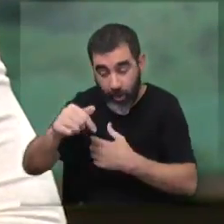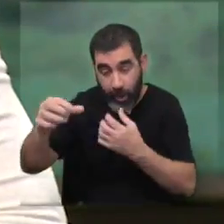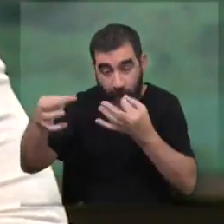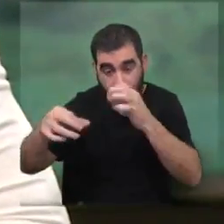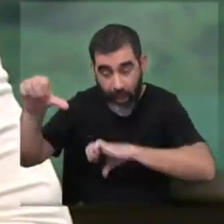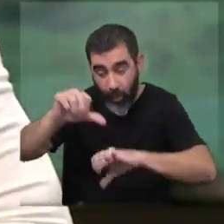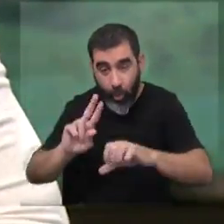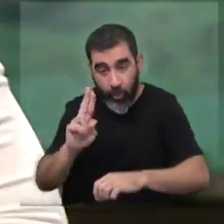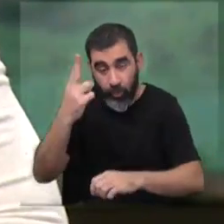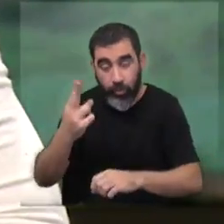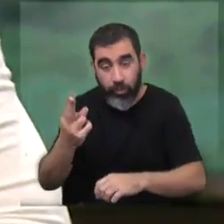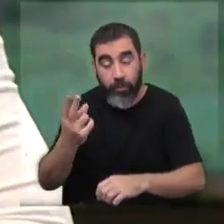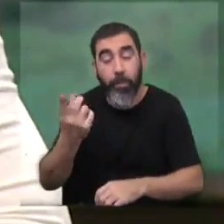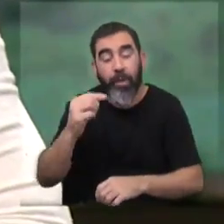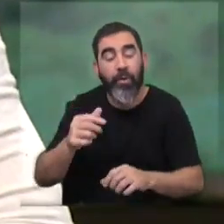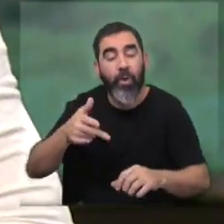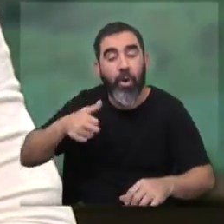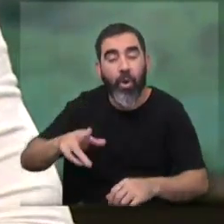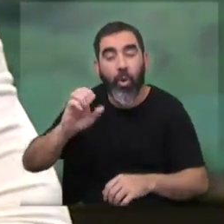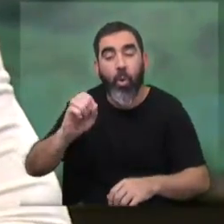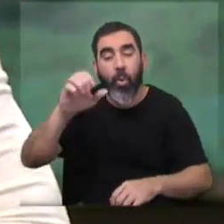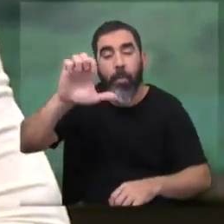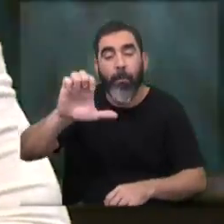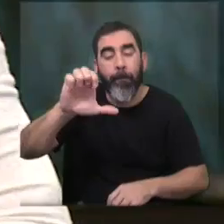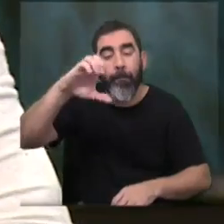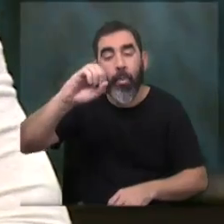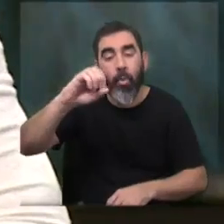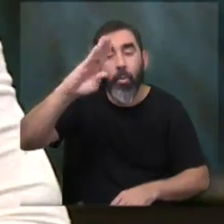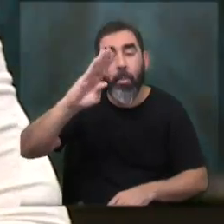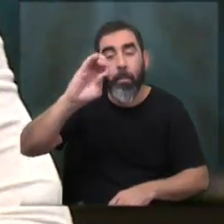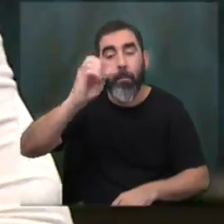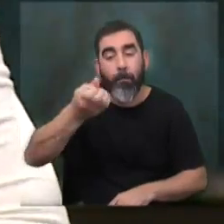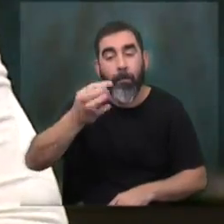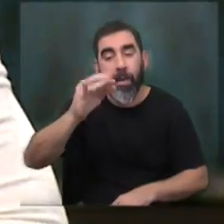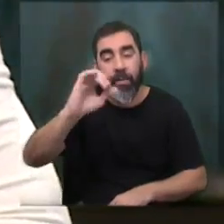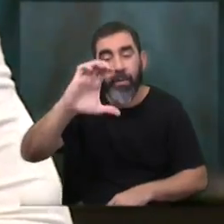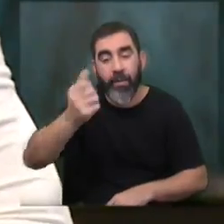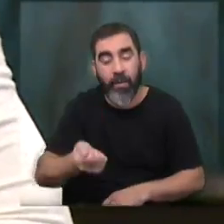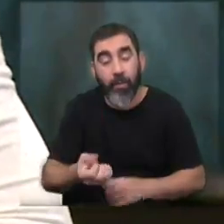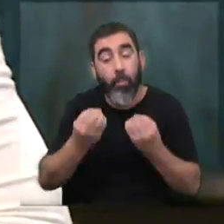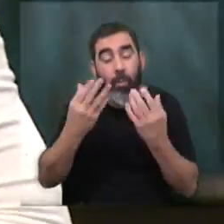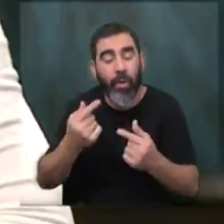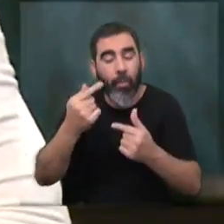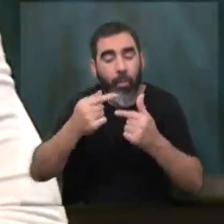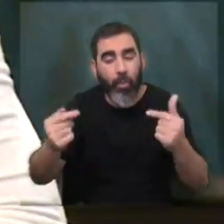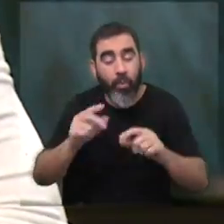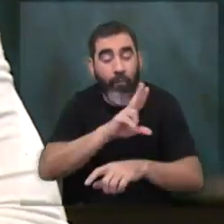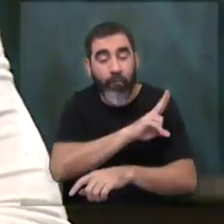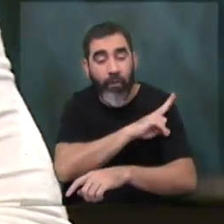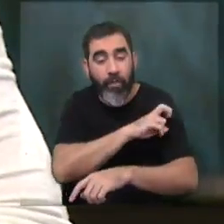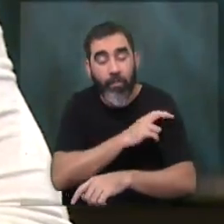dosis que se utilizan son homeopáticas, justamente por todo este tipo de problemas que exhibe como producto